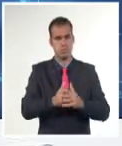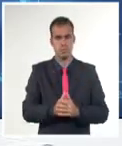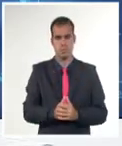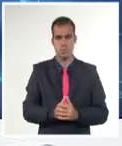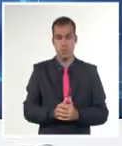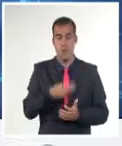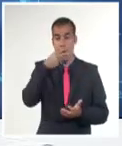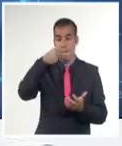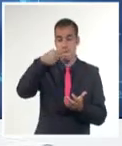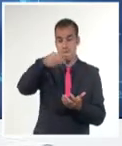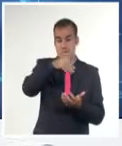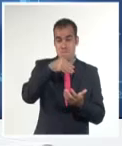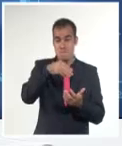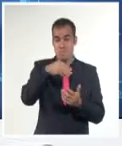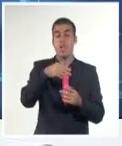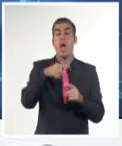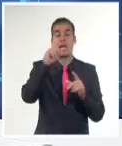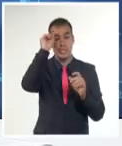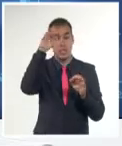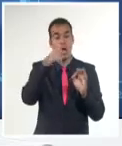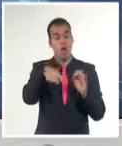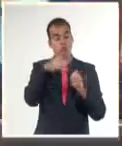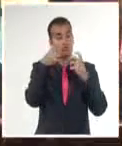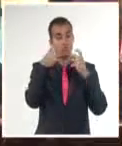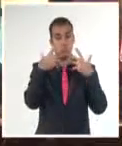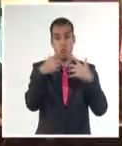un importante rubro exportable de la agricultura cubana.